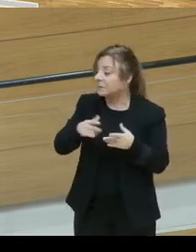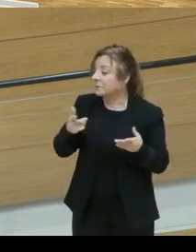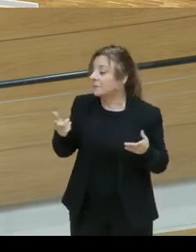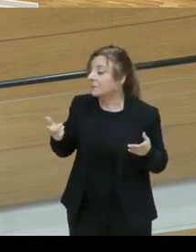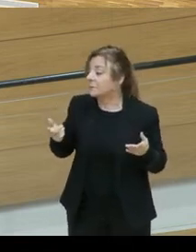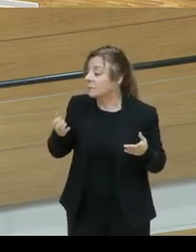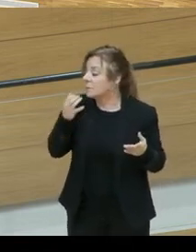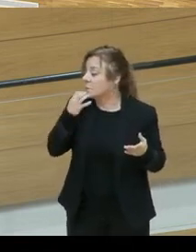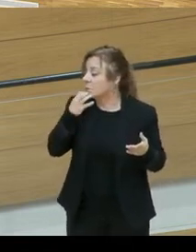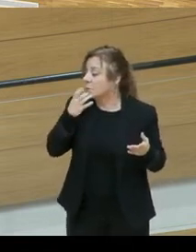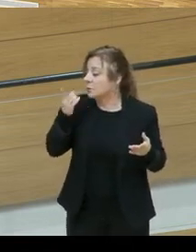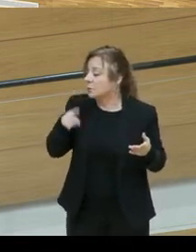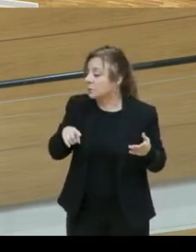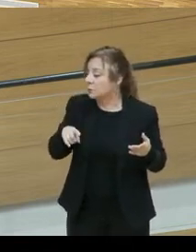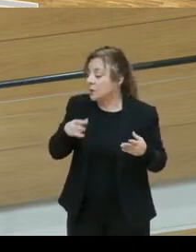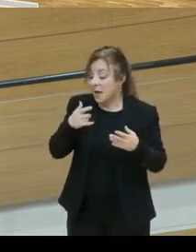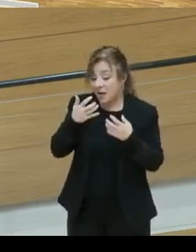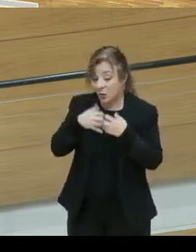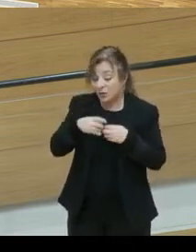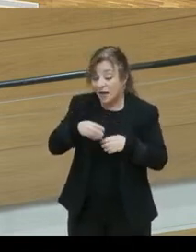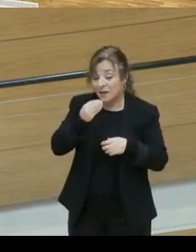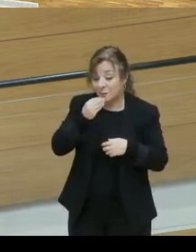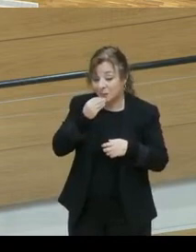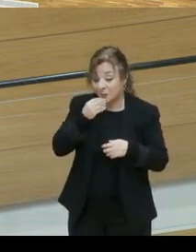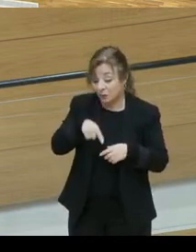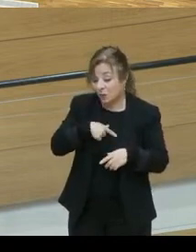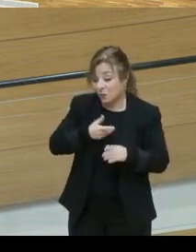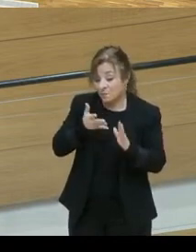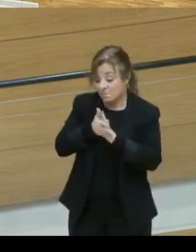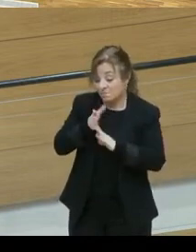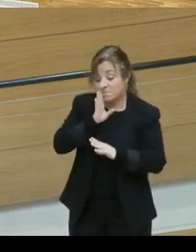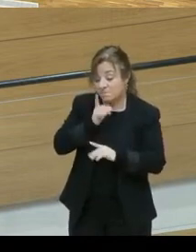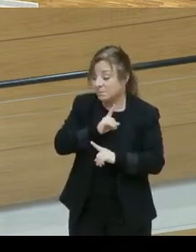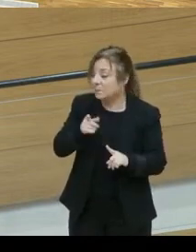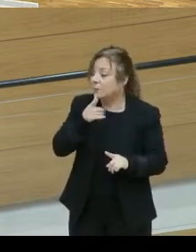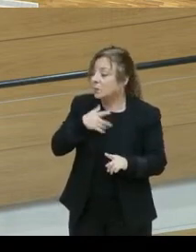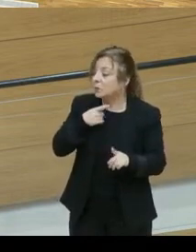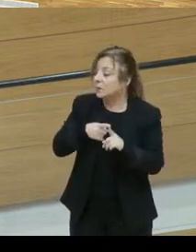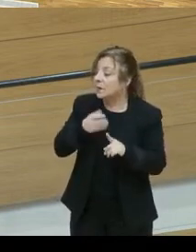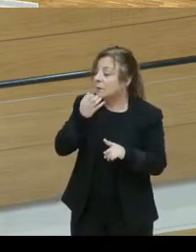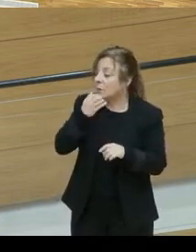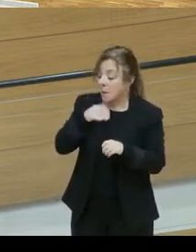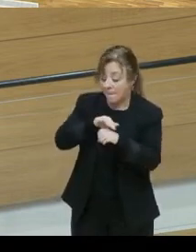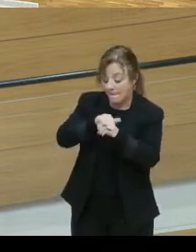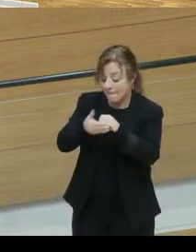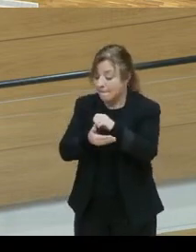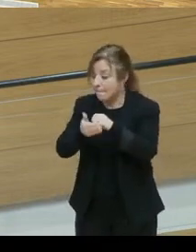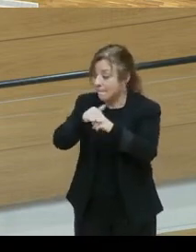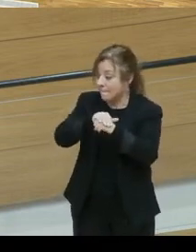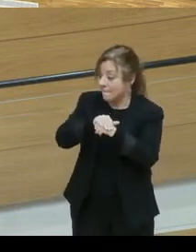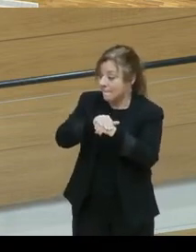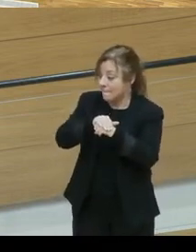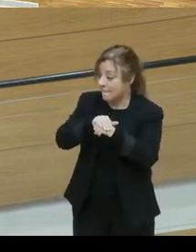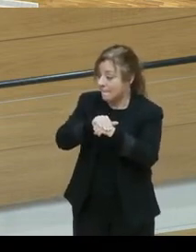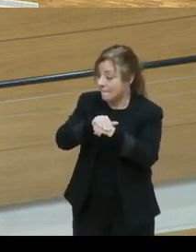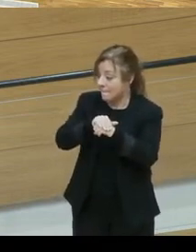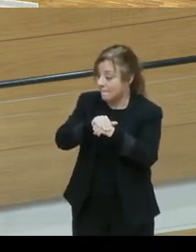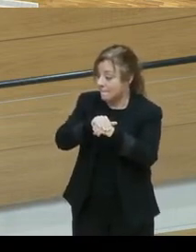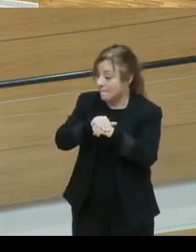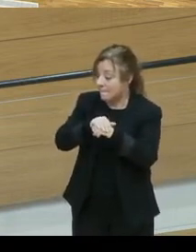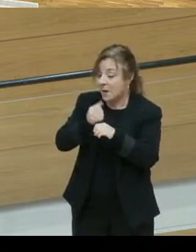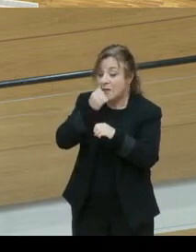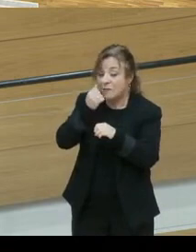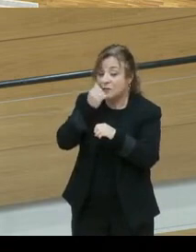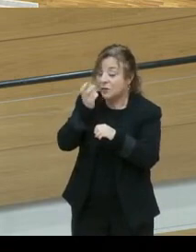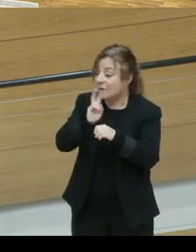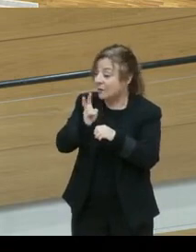Pues, por ejemplo, también en industria alimentaria, y que eso no lo he comentado, se pueden utilizar como recubrimiento para frutas y